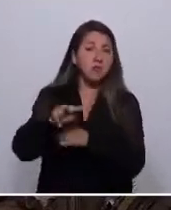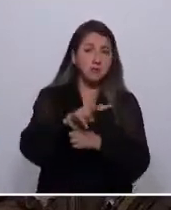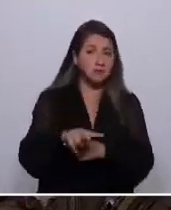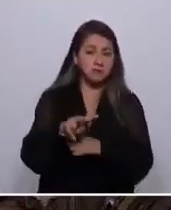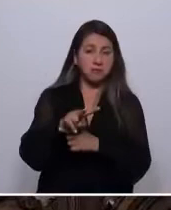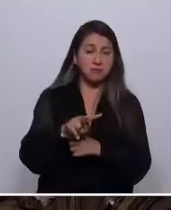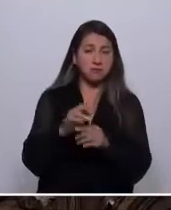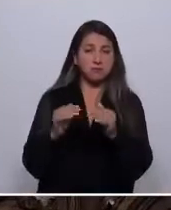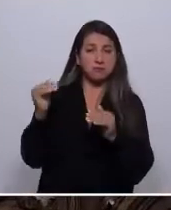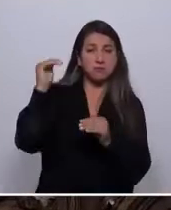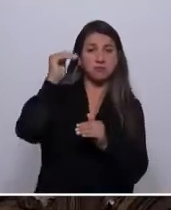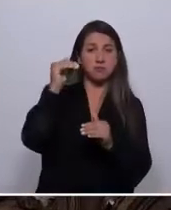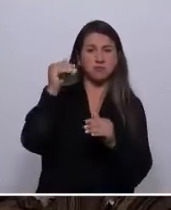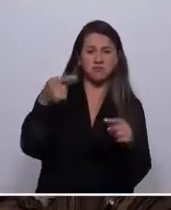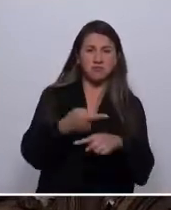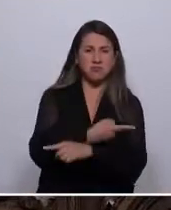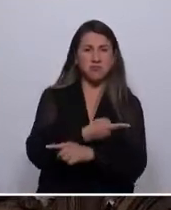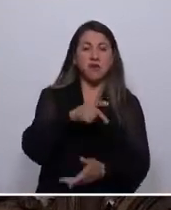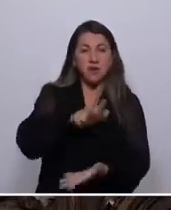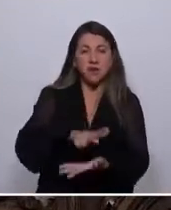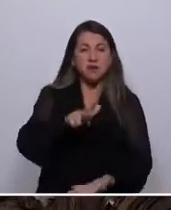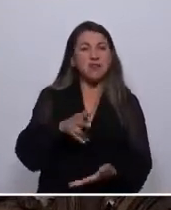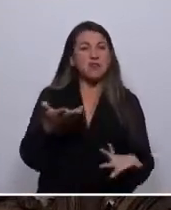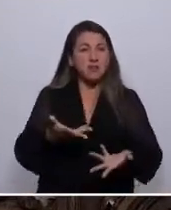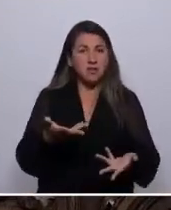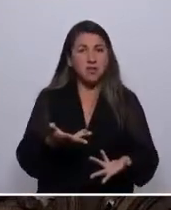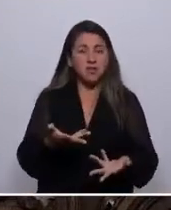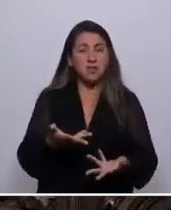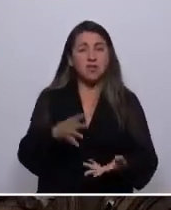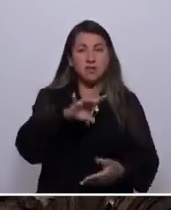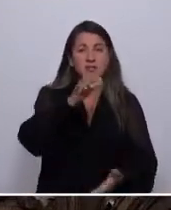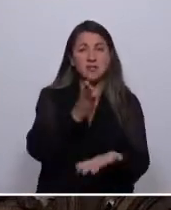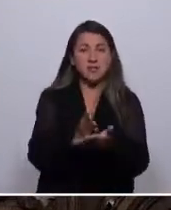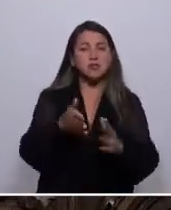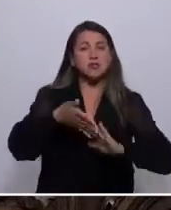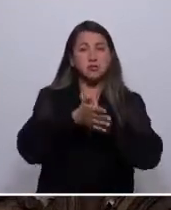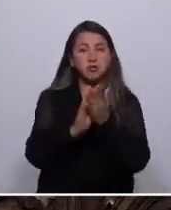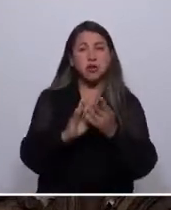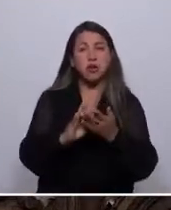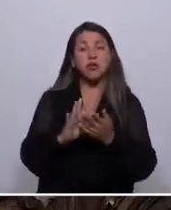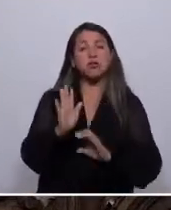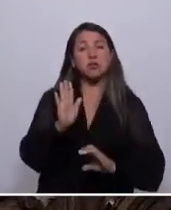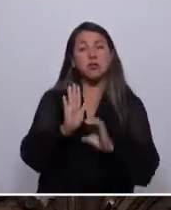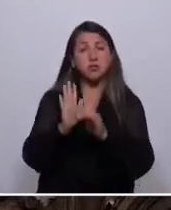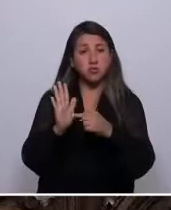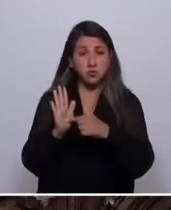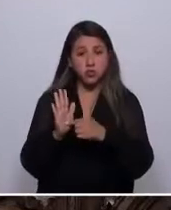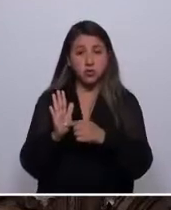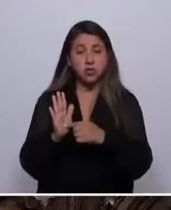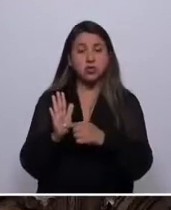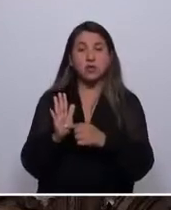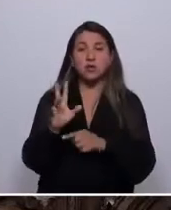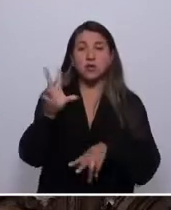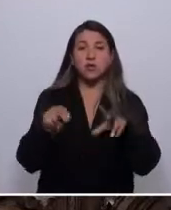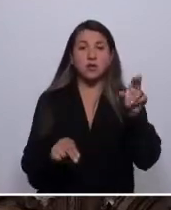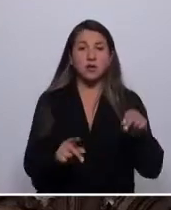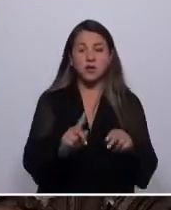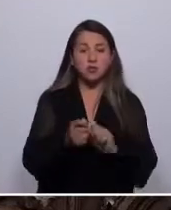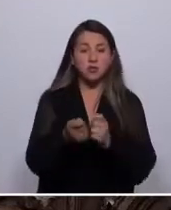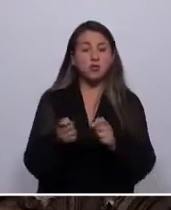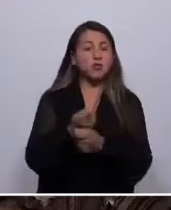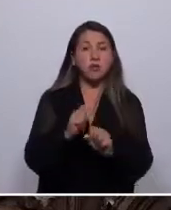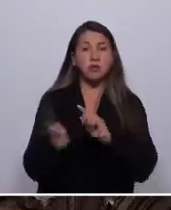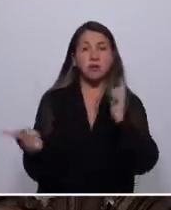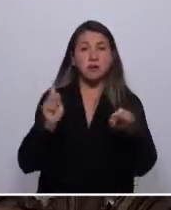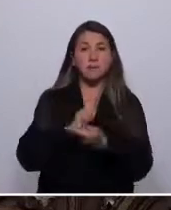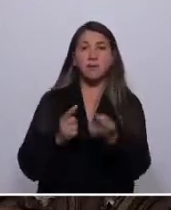gerencial, paradójicamente ratificando la idea definitoria de la Constitución tramposa de negar las posibilidades transformadoras de